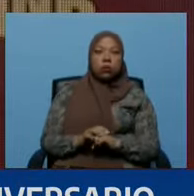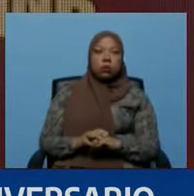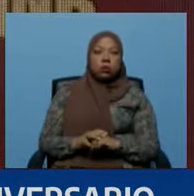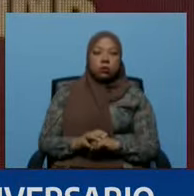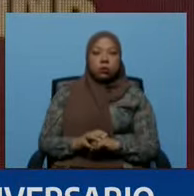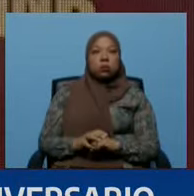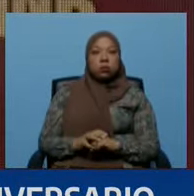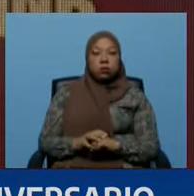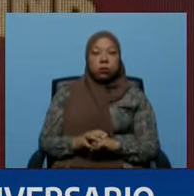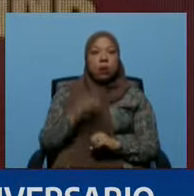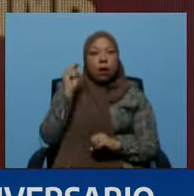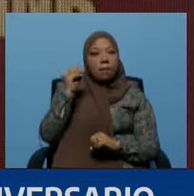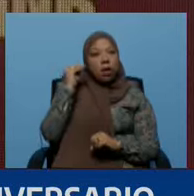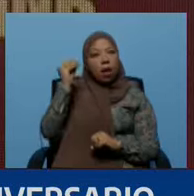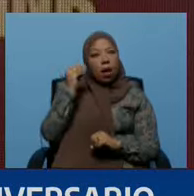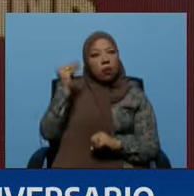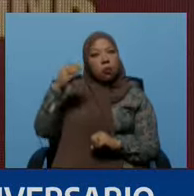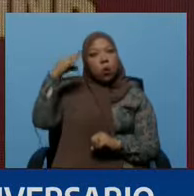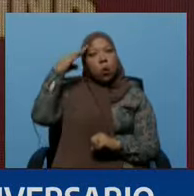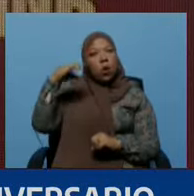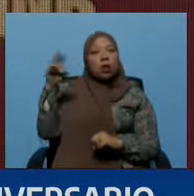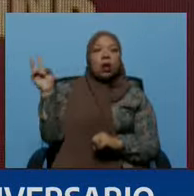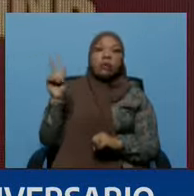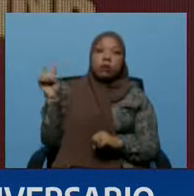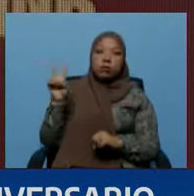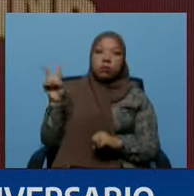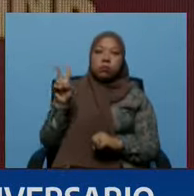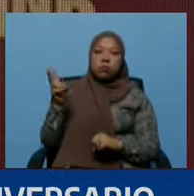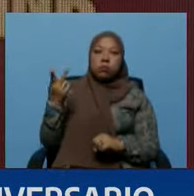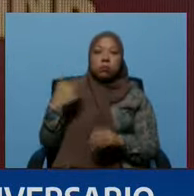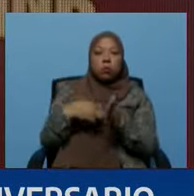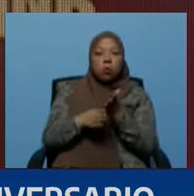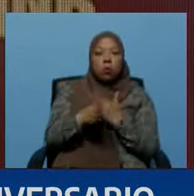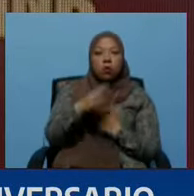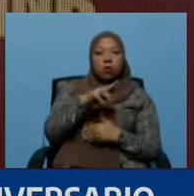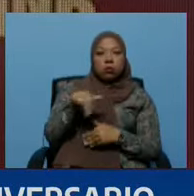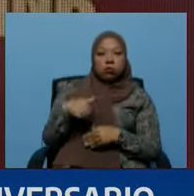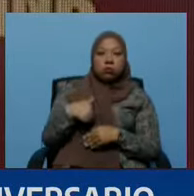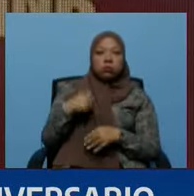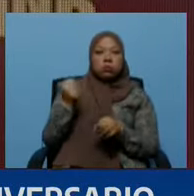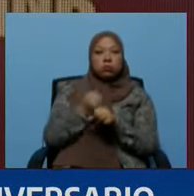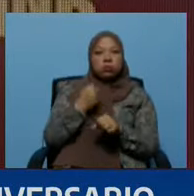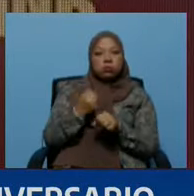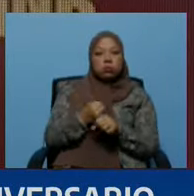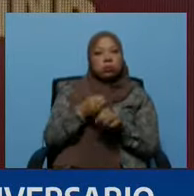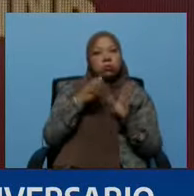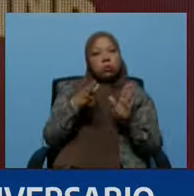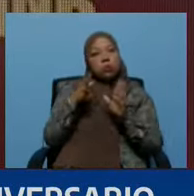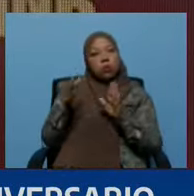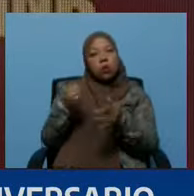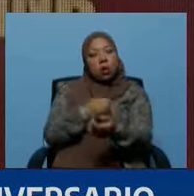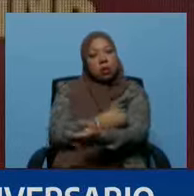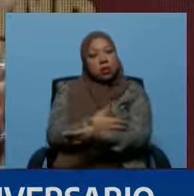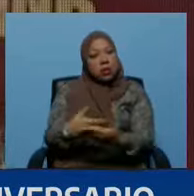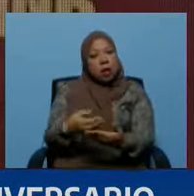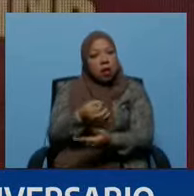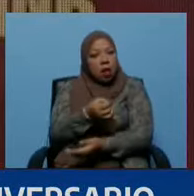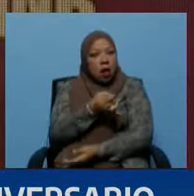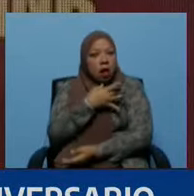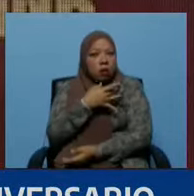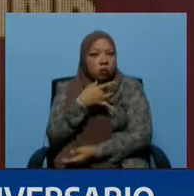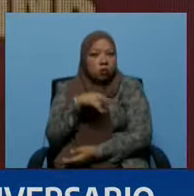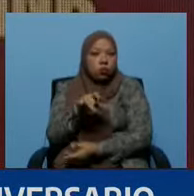Porque ellos siguen creyendo que los militares venezolanos están subordinados a las órdenes de la oligarquía sangre azul o del